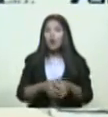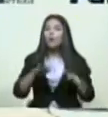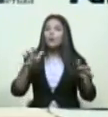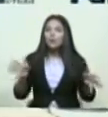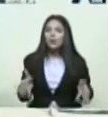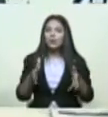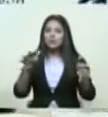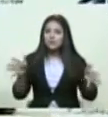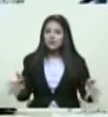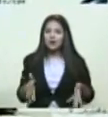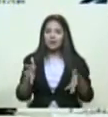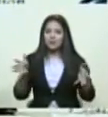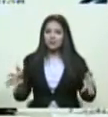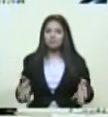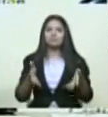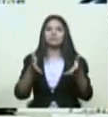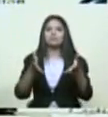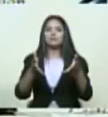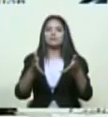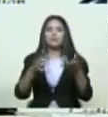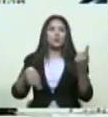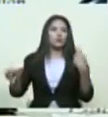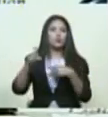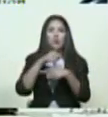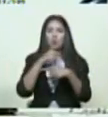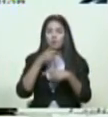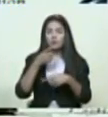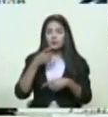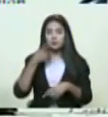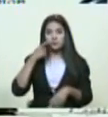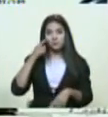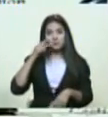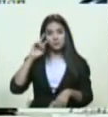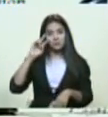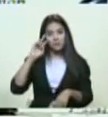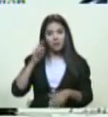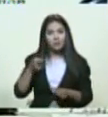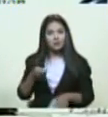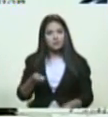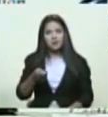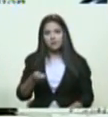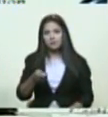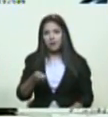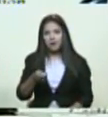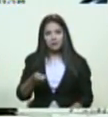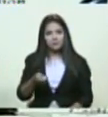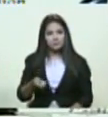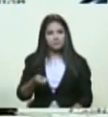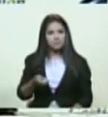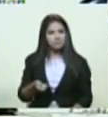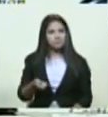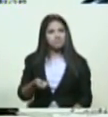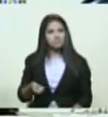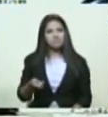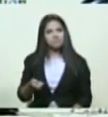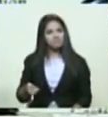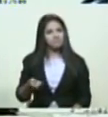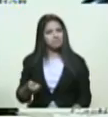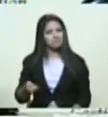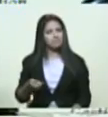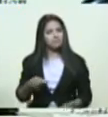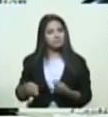propiciaron esa red mafiosa de chantaje y de extorsión, de